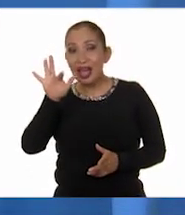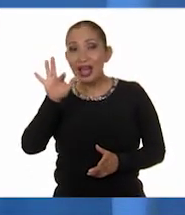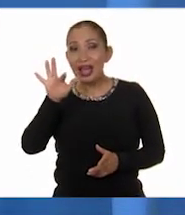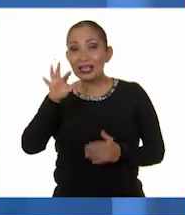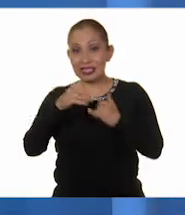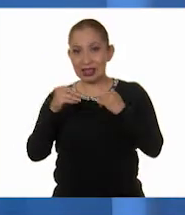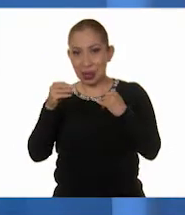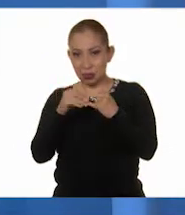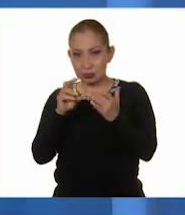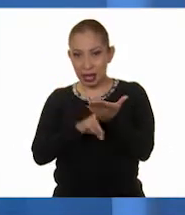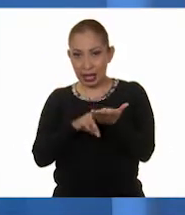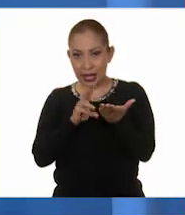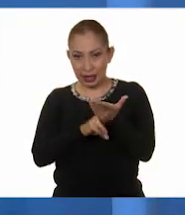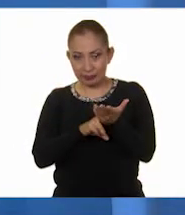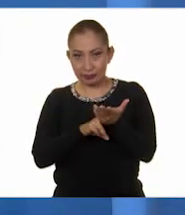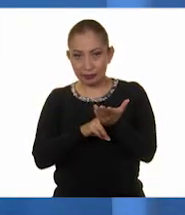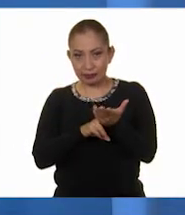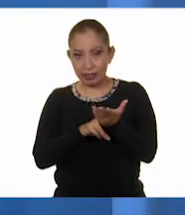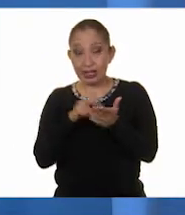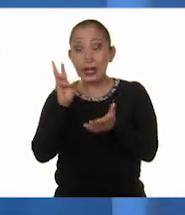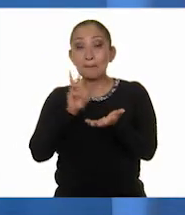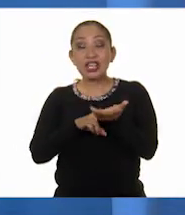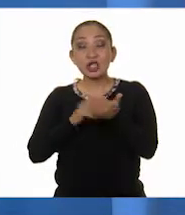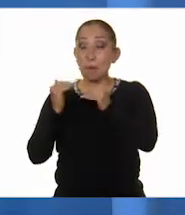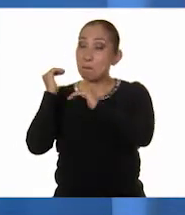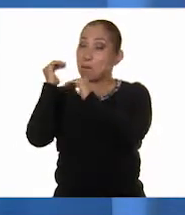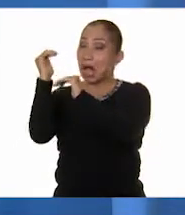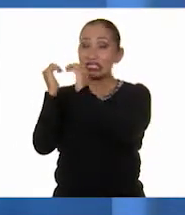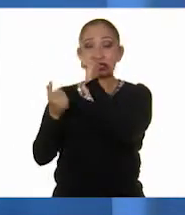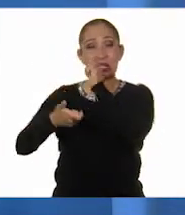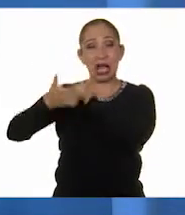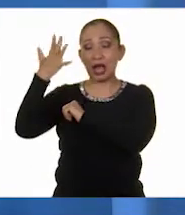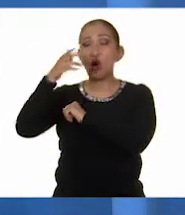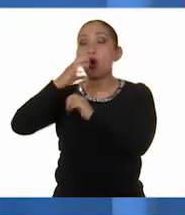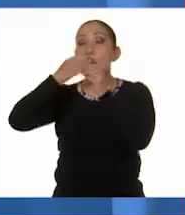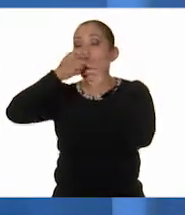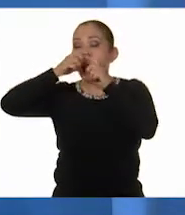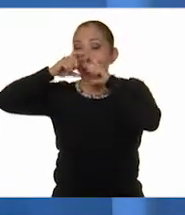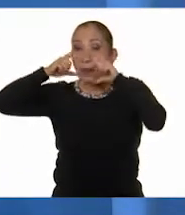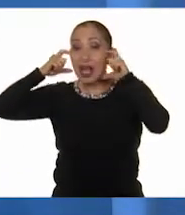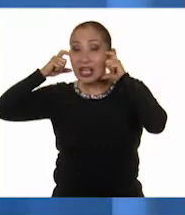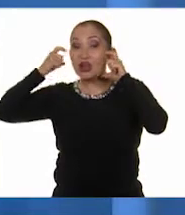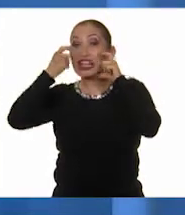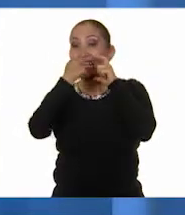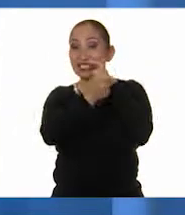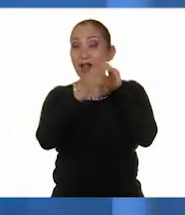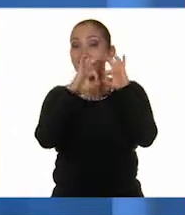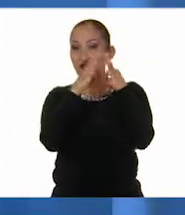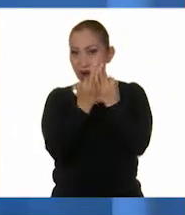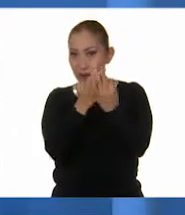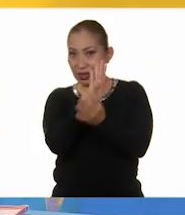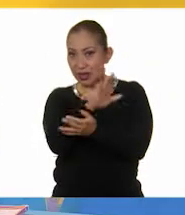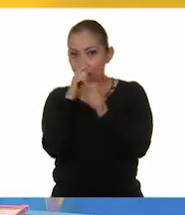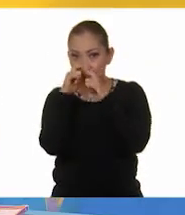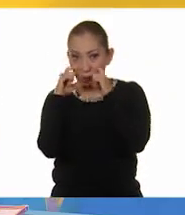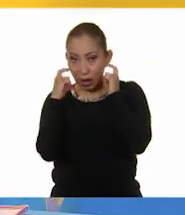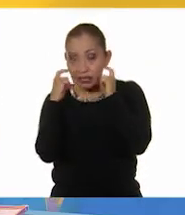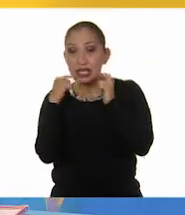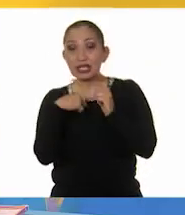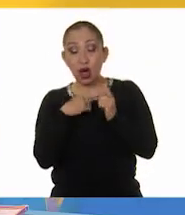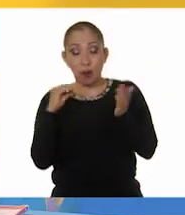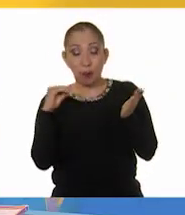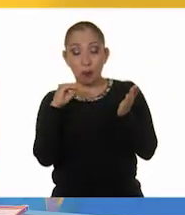52.50 centavos. Y este es el precio máximo promedio de los cubrebocas en esa presentación. Bien, y si